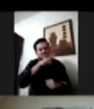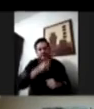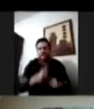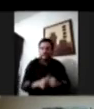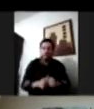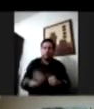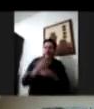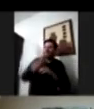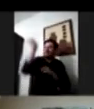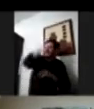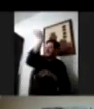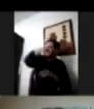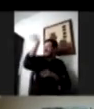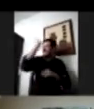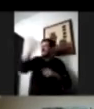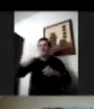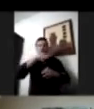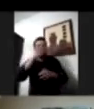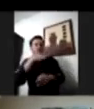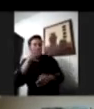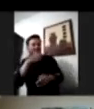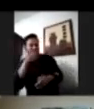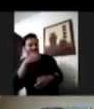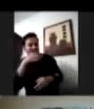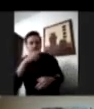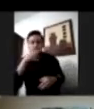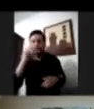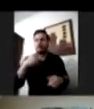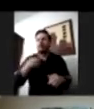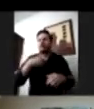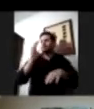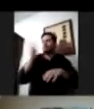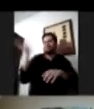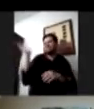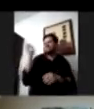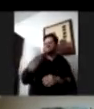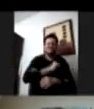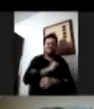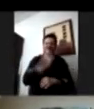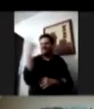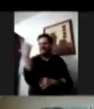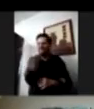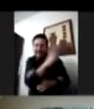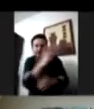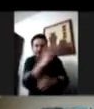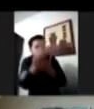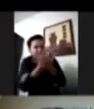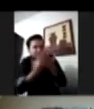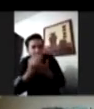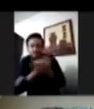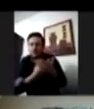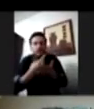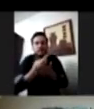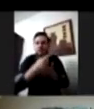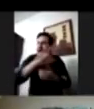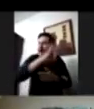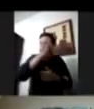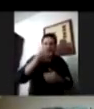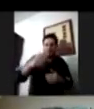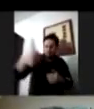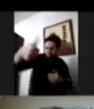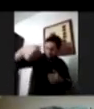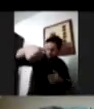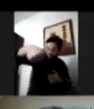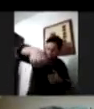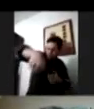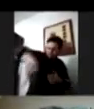grosería y malos dibujos. A veces la gente no lo baja la palanca. Nosotros proponemos que